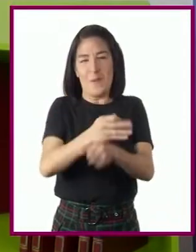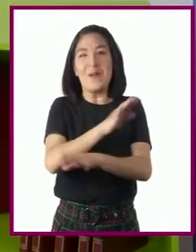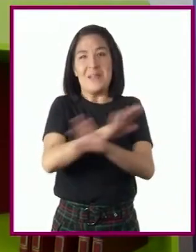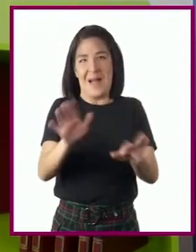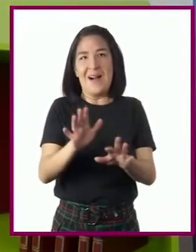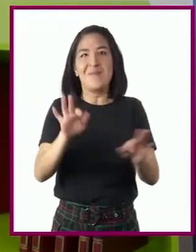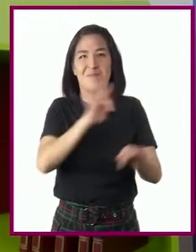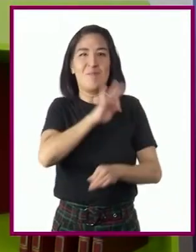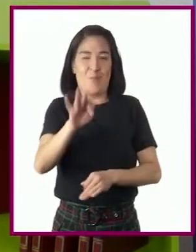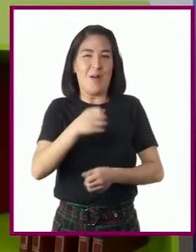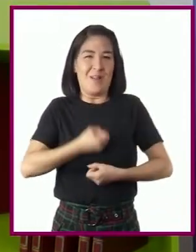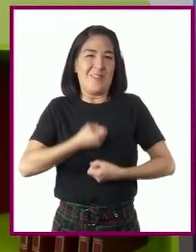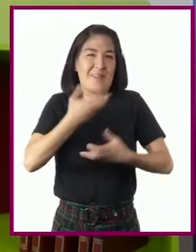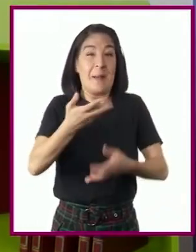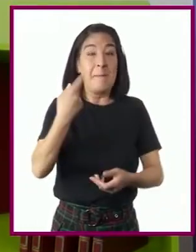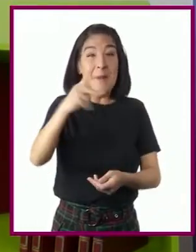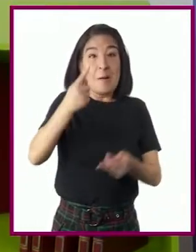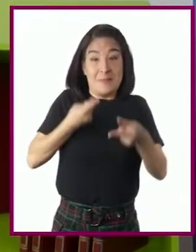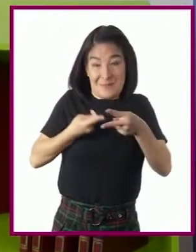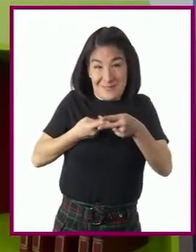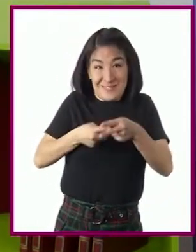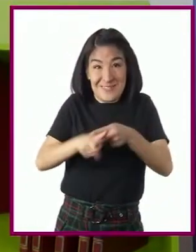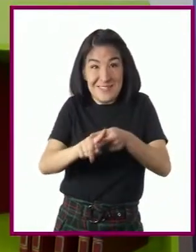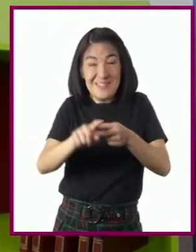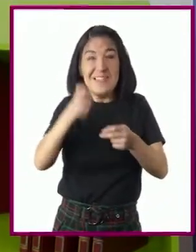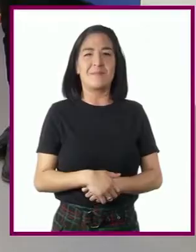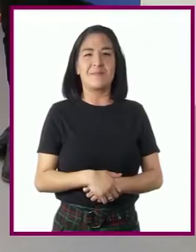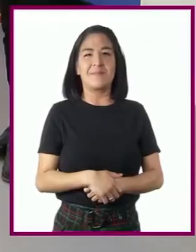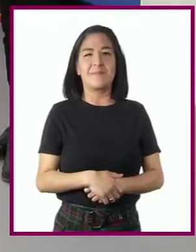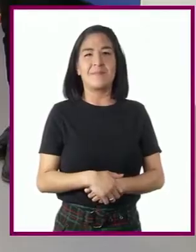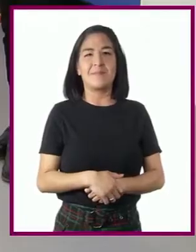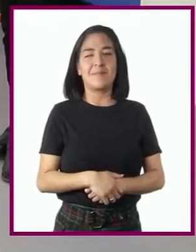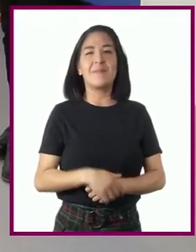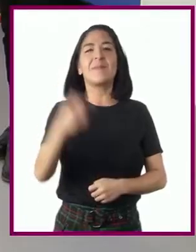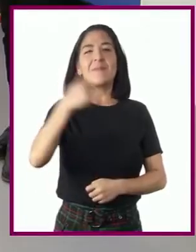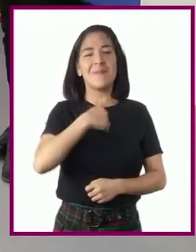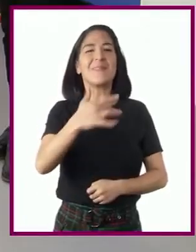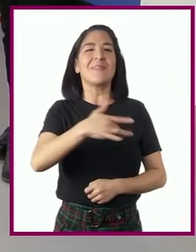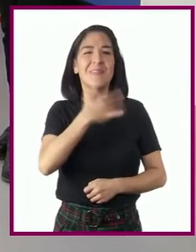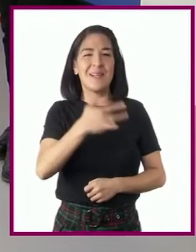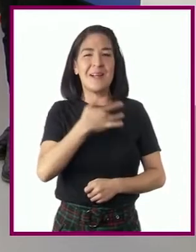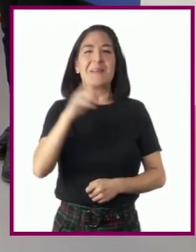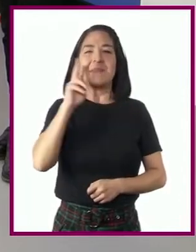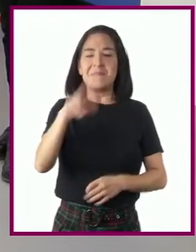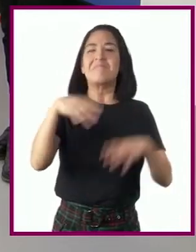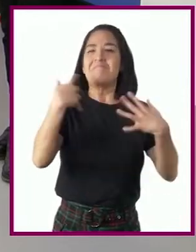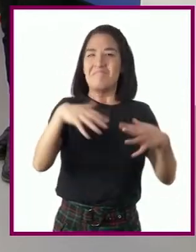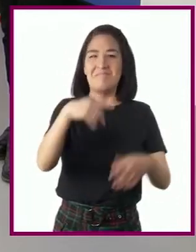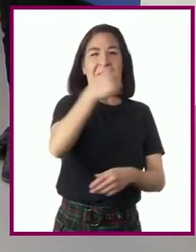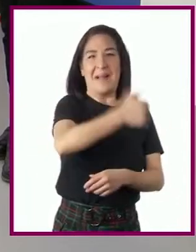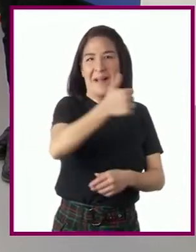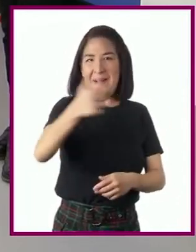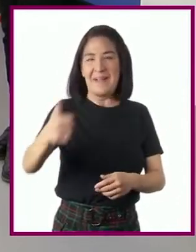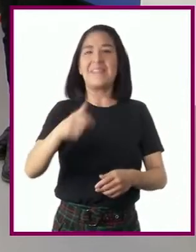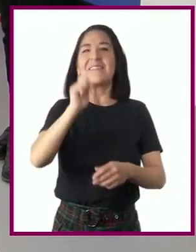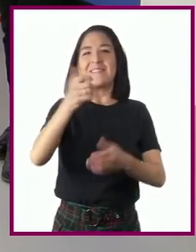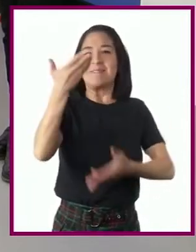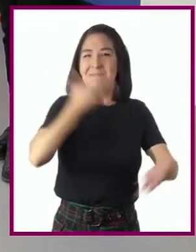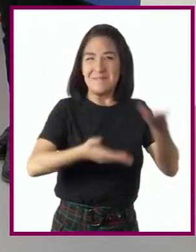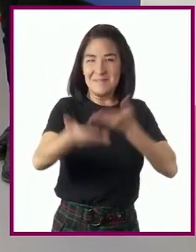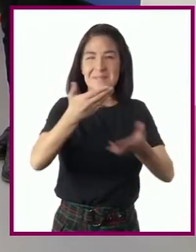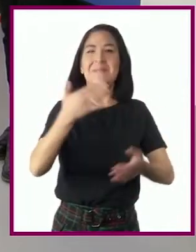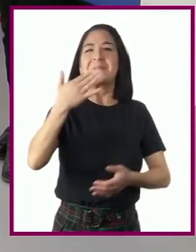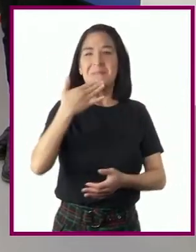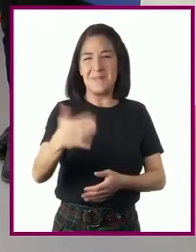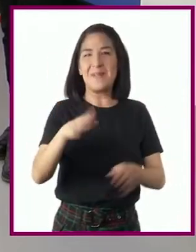del confinamiento vivíamos en silencio muchas cosas. Me parecen muy enriquecedores los comentarios que nos compartieron.